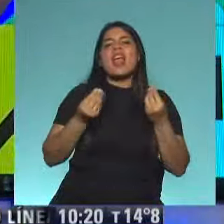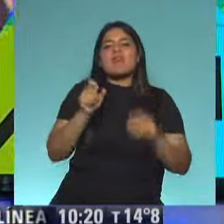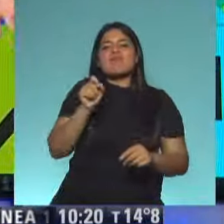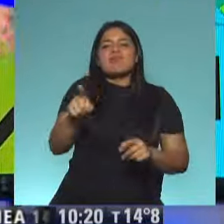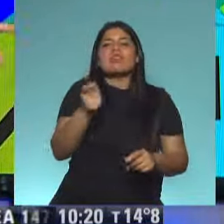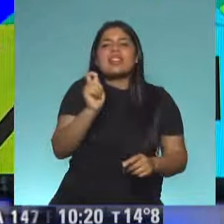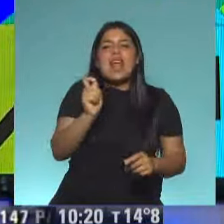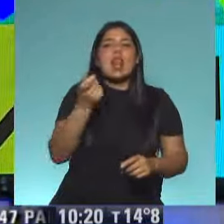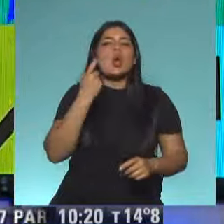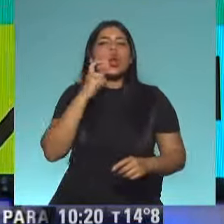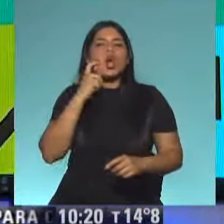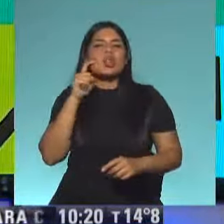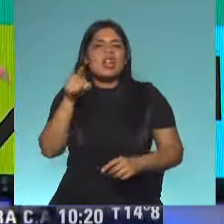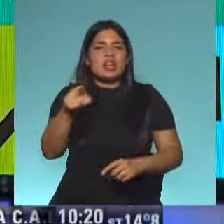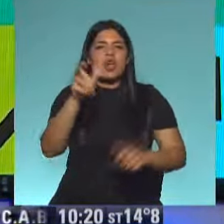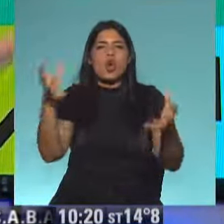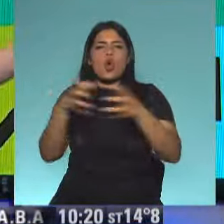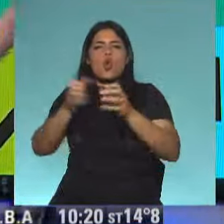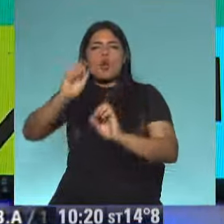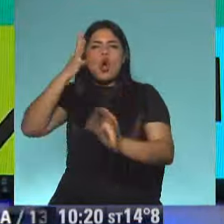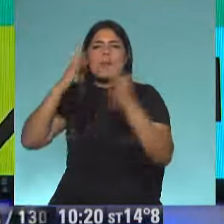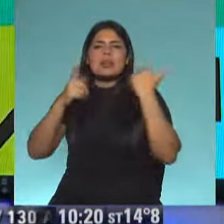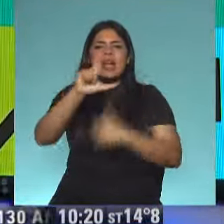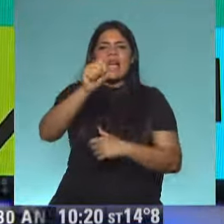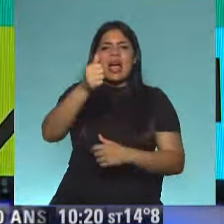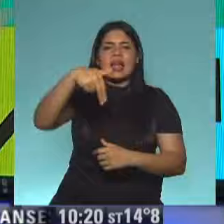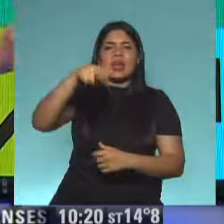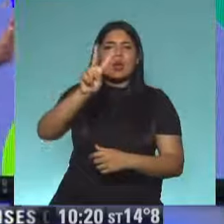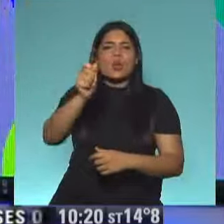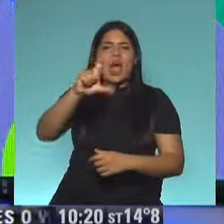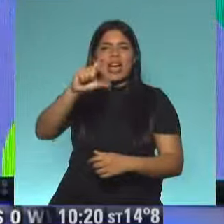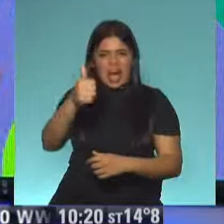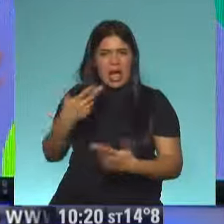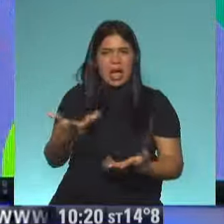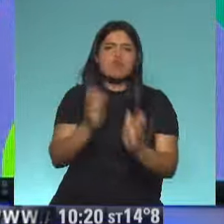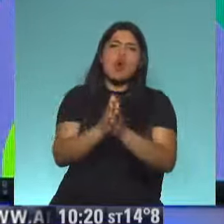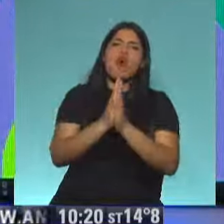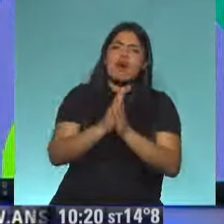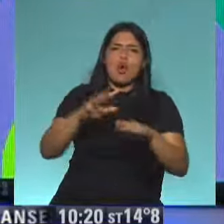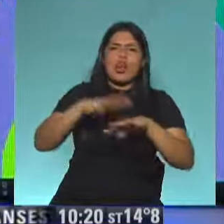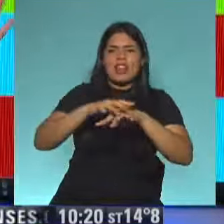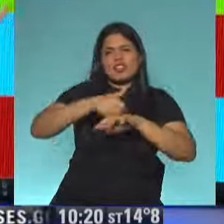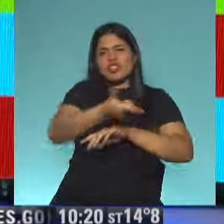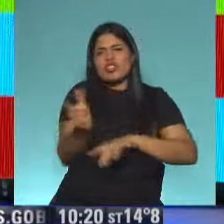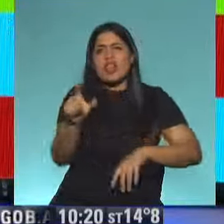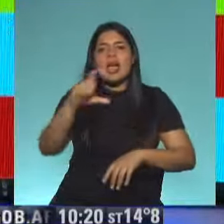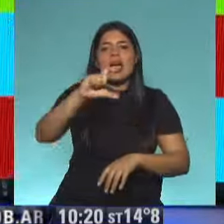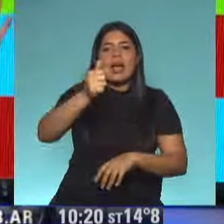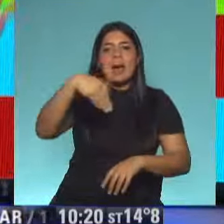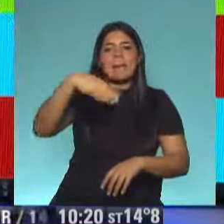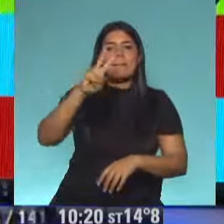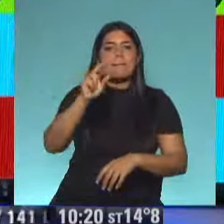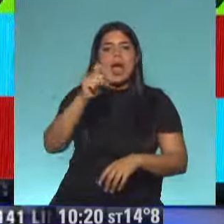entrerriana Cambacuá. Muchísimas gracias por prestarnos estos vestuarios hermosos. Síganlos en las redes para que los vean. Cambacuá Eventos